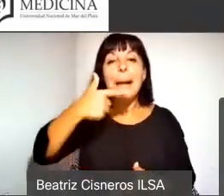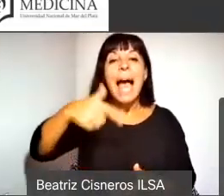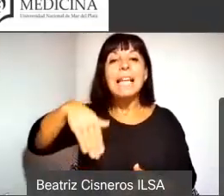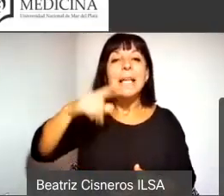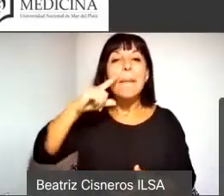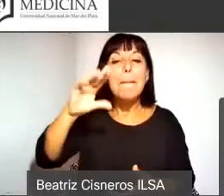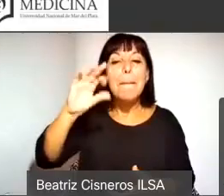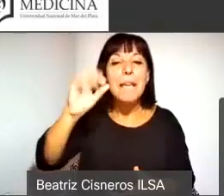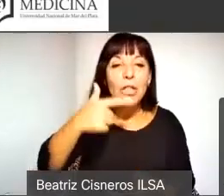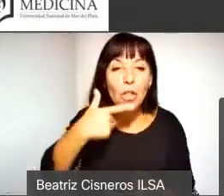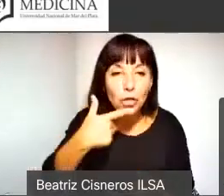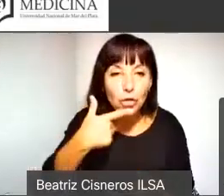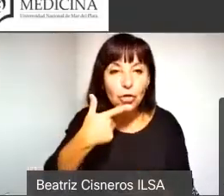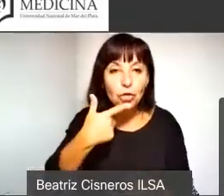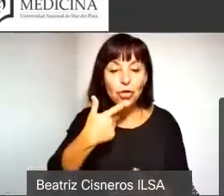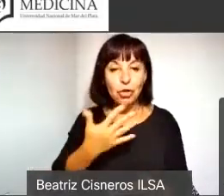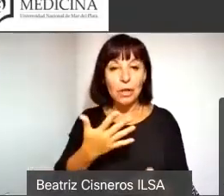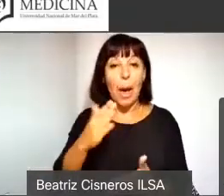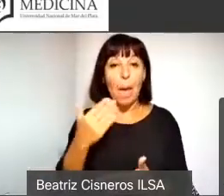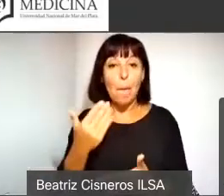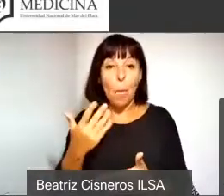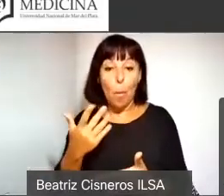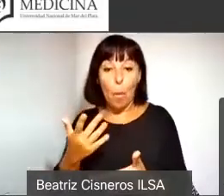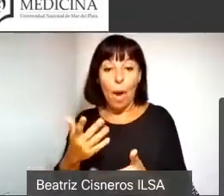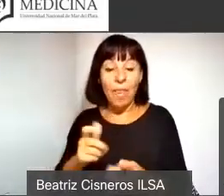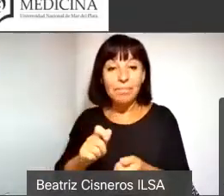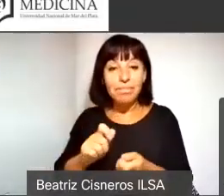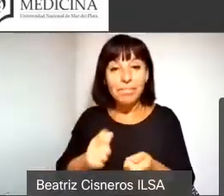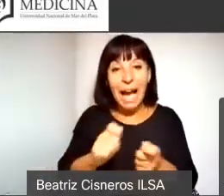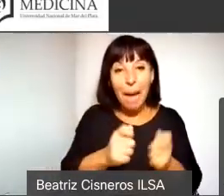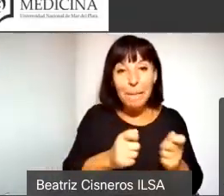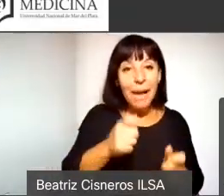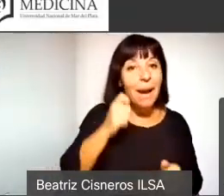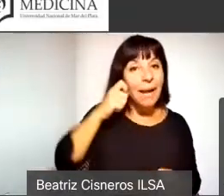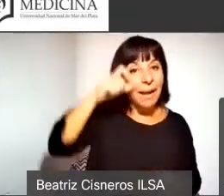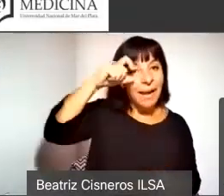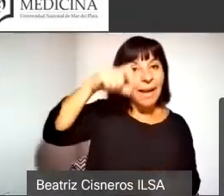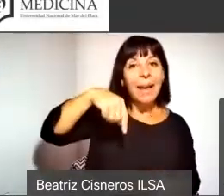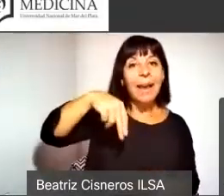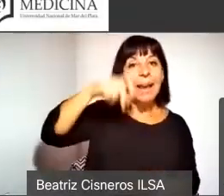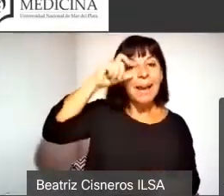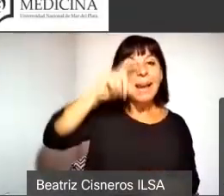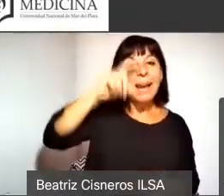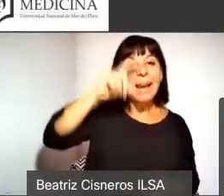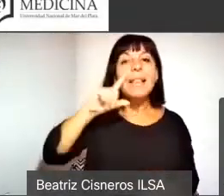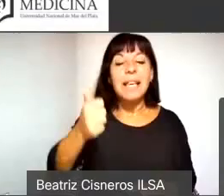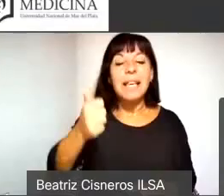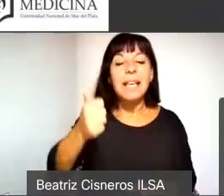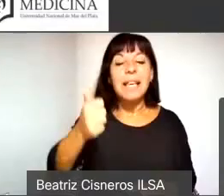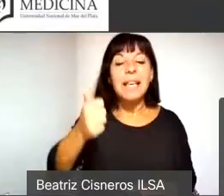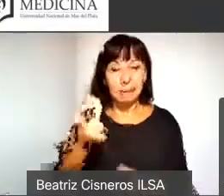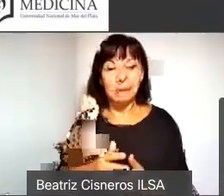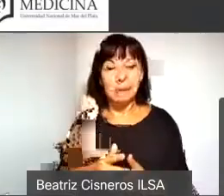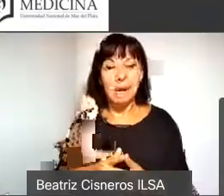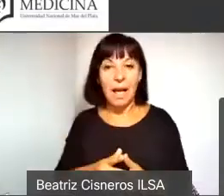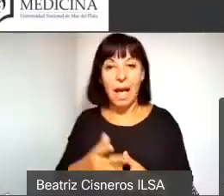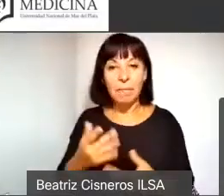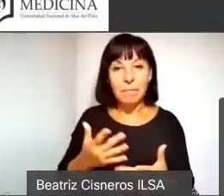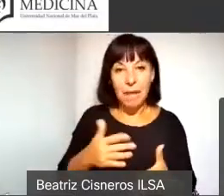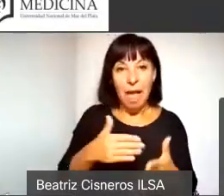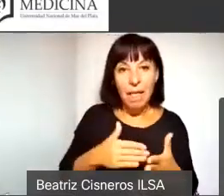poder subsanar este problema, ¿sí? Poder generar variabilidad genética y adaptación ante el ambiente, ante las condiciones